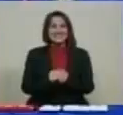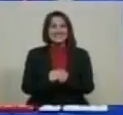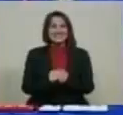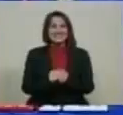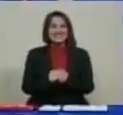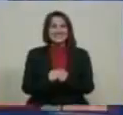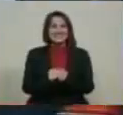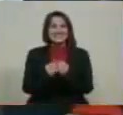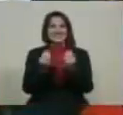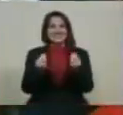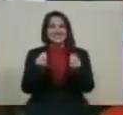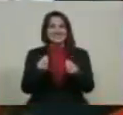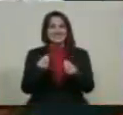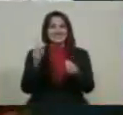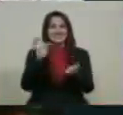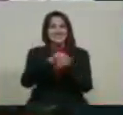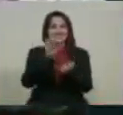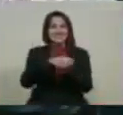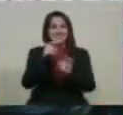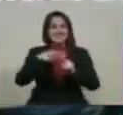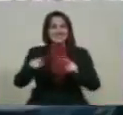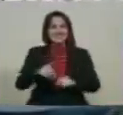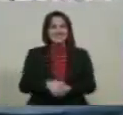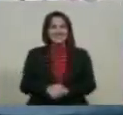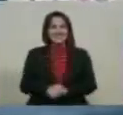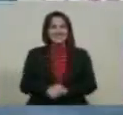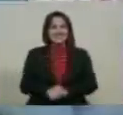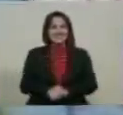Esparta. En la primera lista